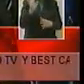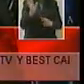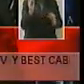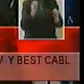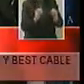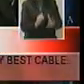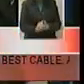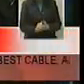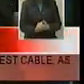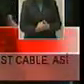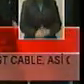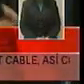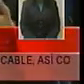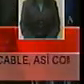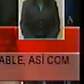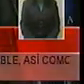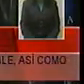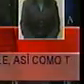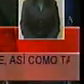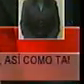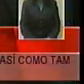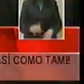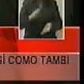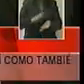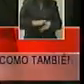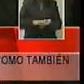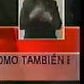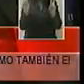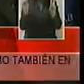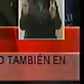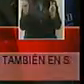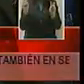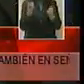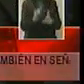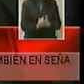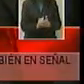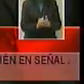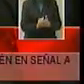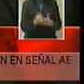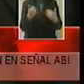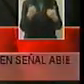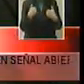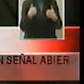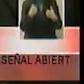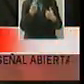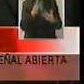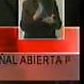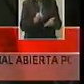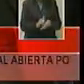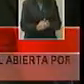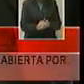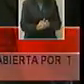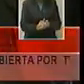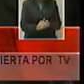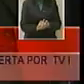argumentos. Ahora, Carlos, con relación al tema, hay que tener muy en cuenta